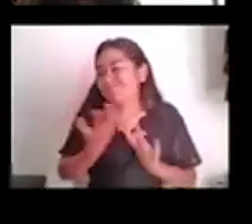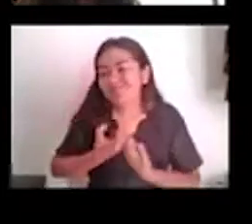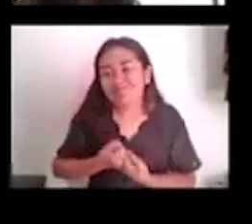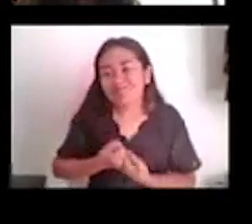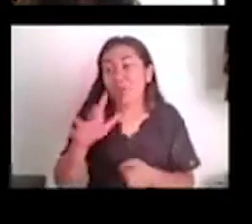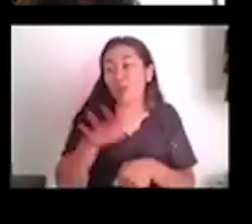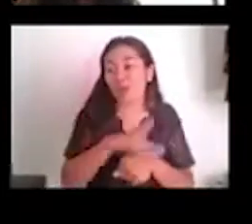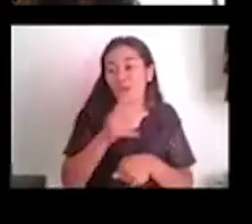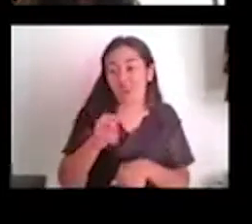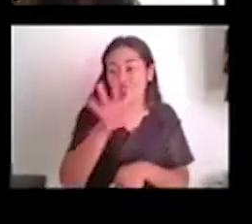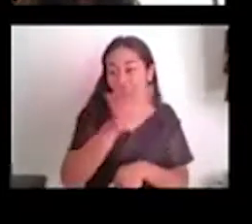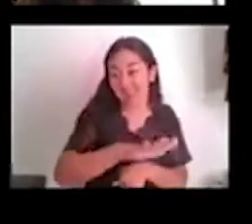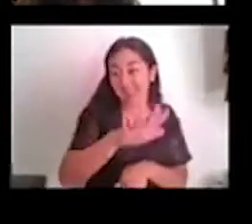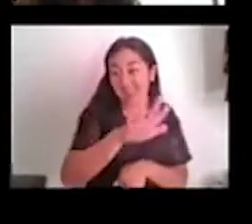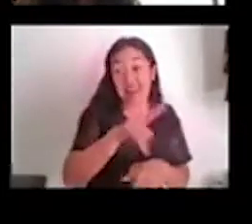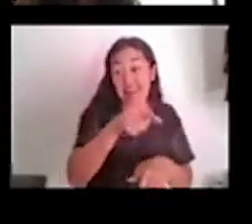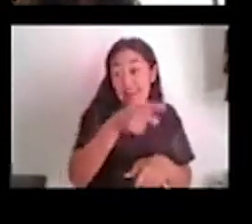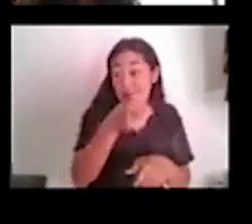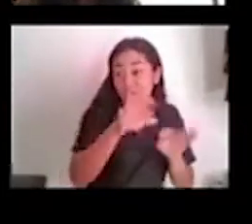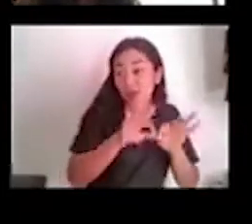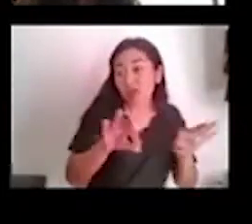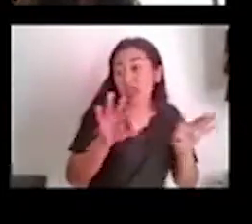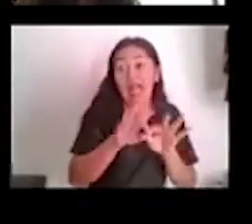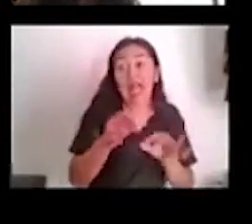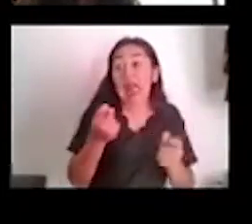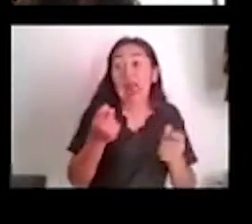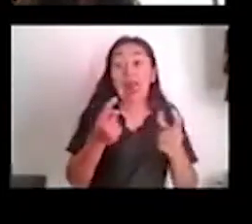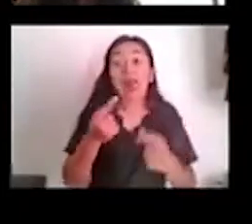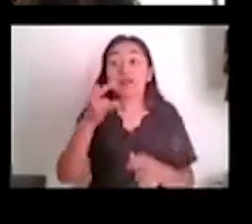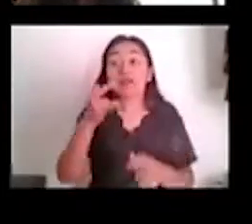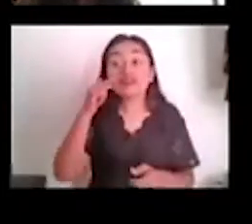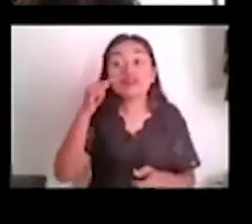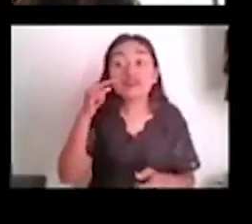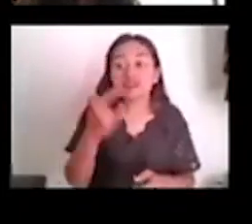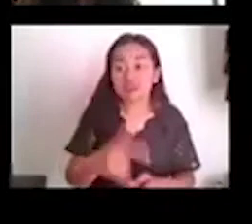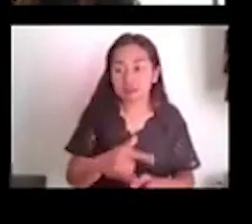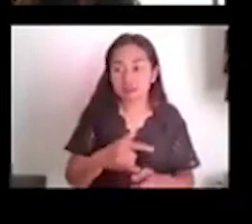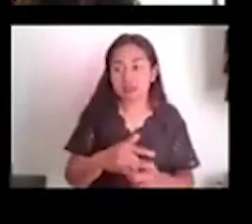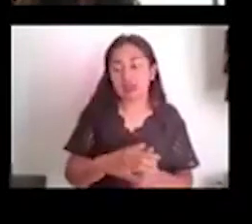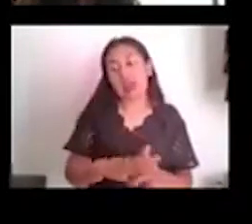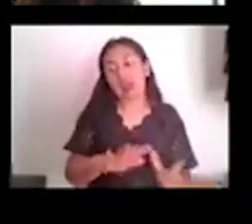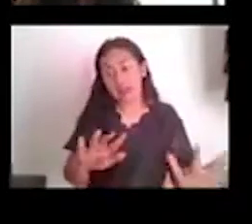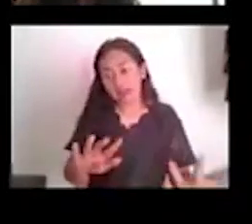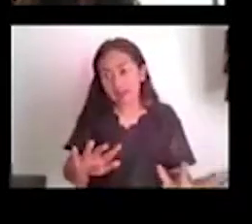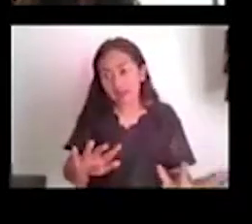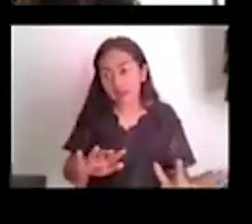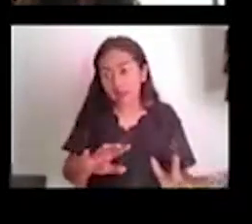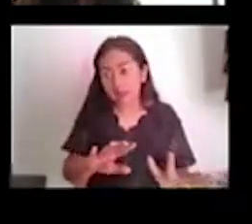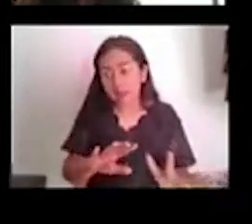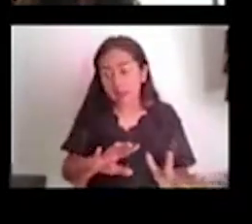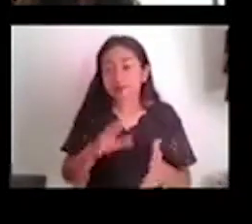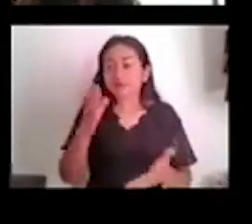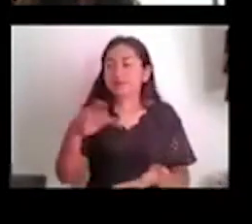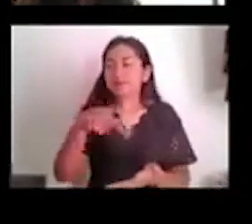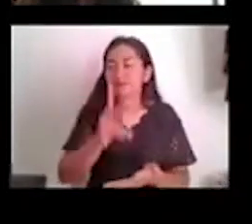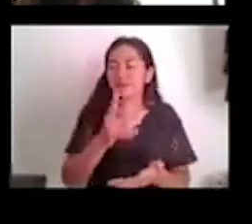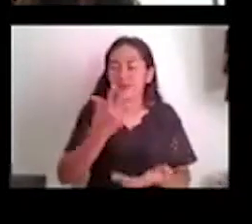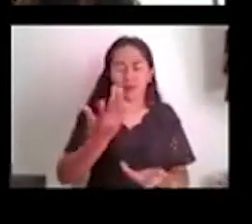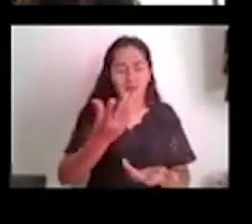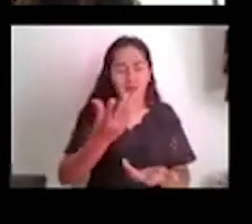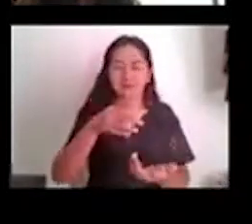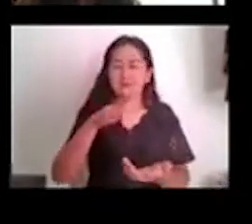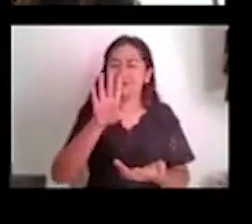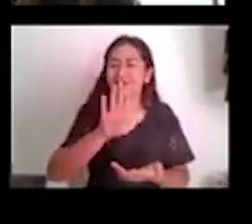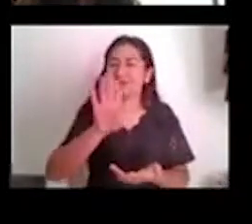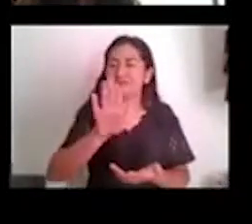sucesos históricos también, como tú decías el otro día, le han ido dejando esa huella un poco oscura,